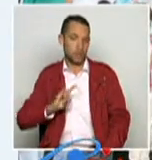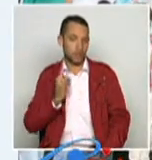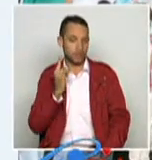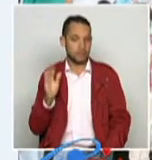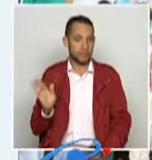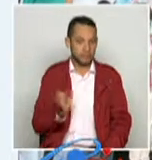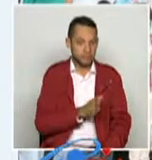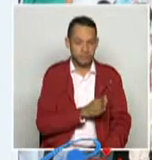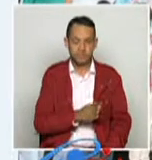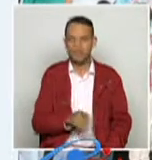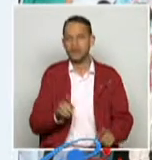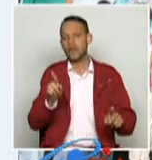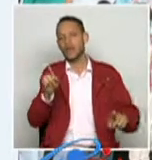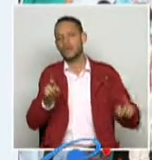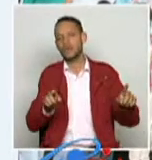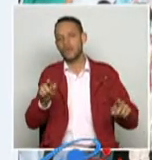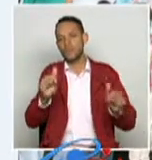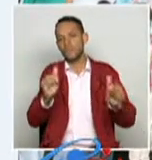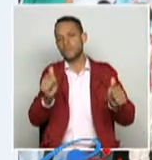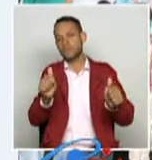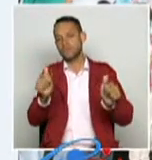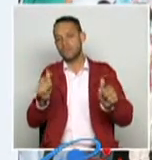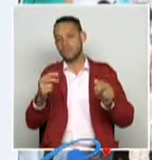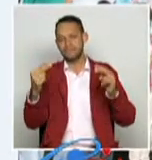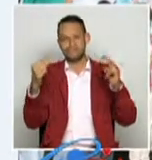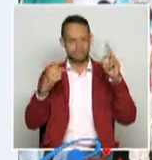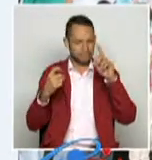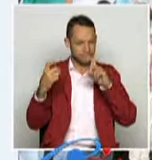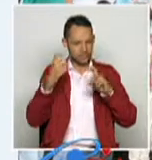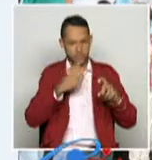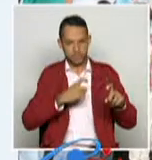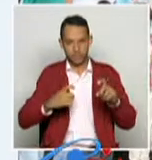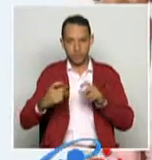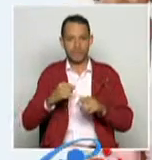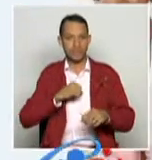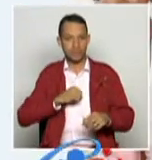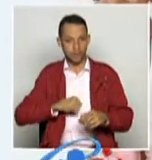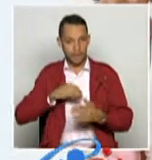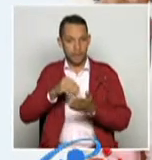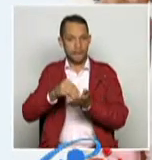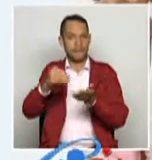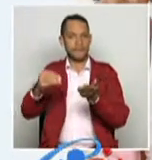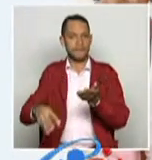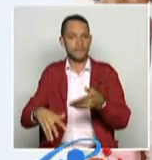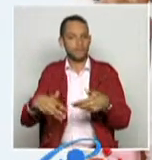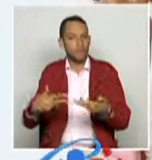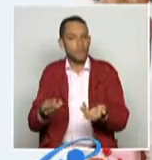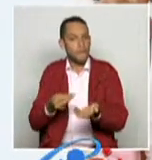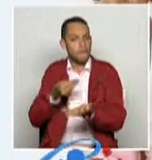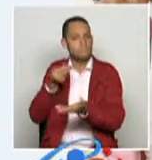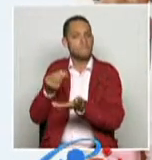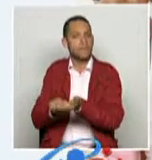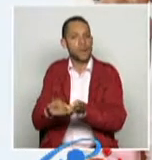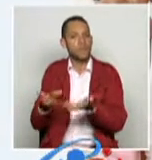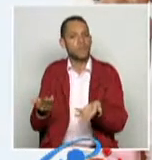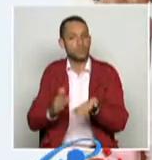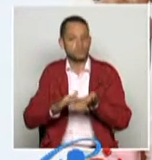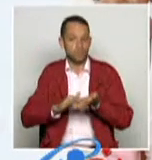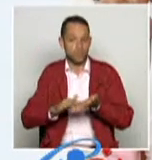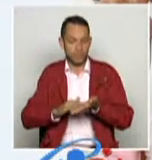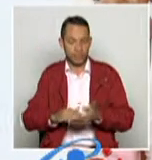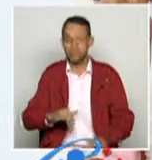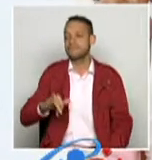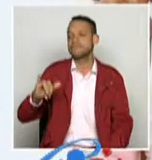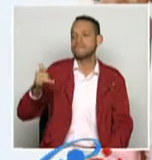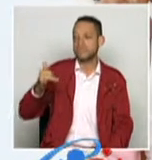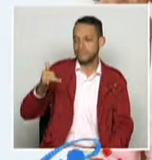Y entonces muchos dirán, ¿y será que esa EPS me cubre la cirugía? ¿Cómo acceder para solucionar de base el problema? Usted lo hacía